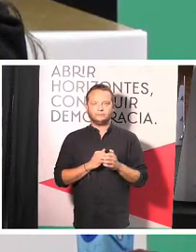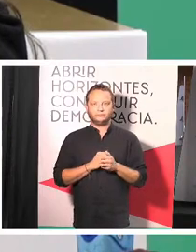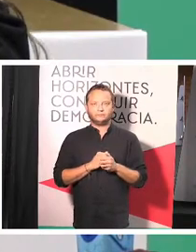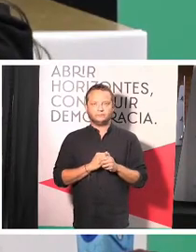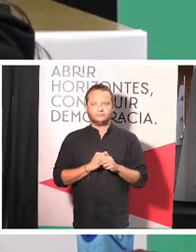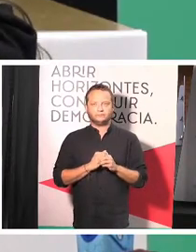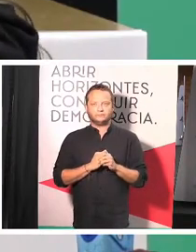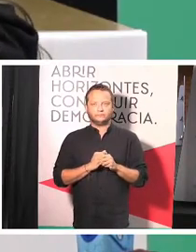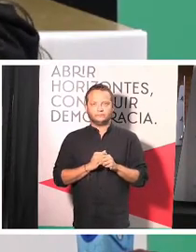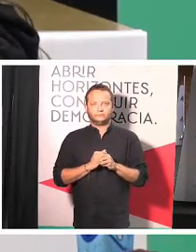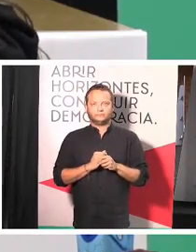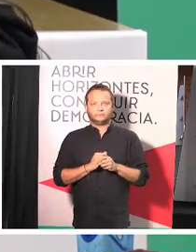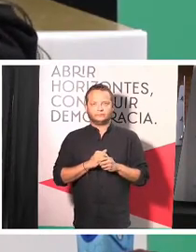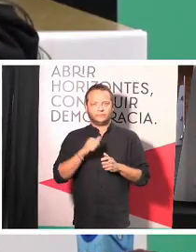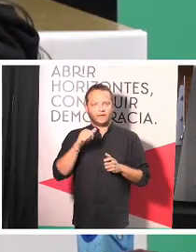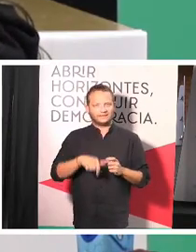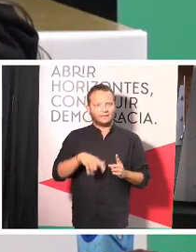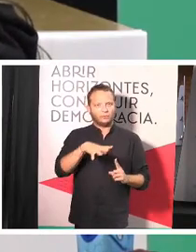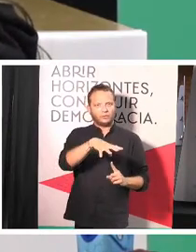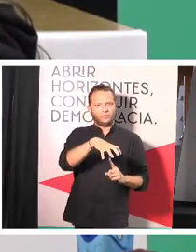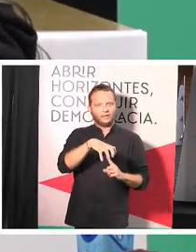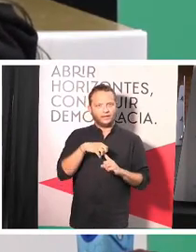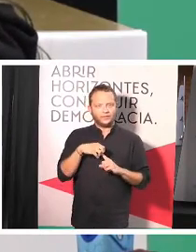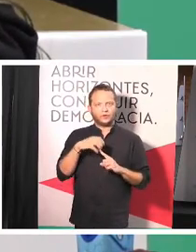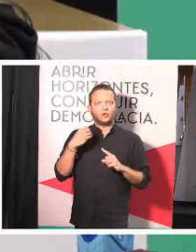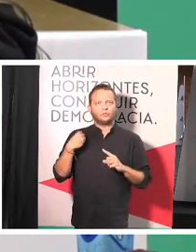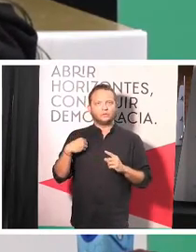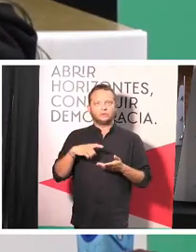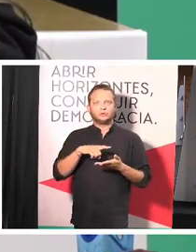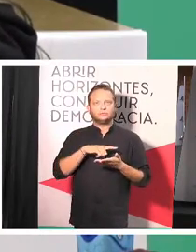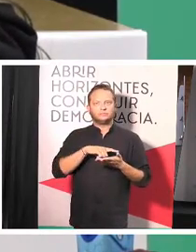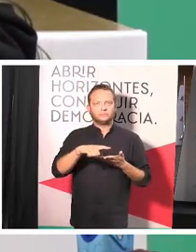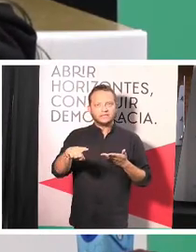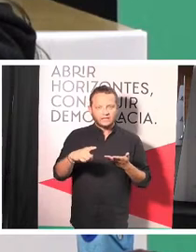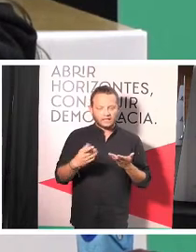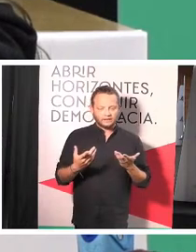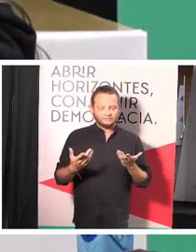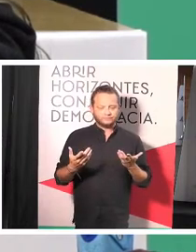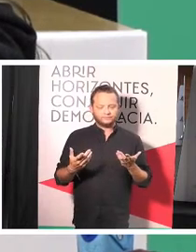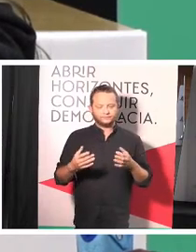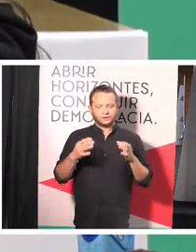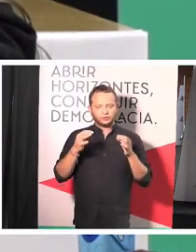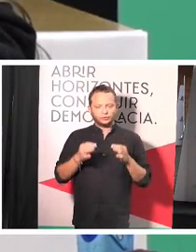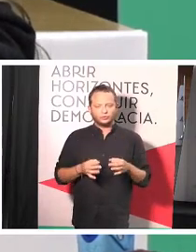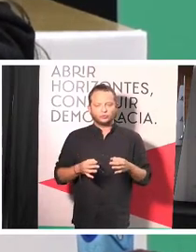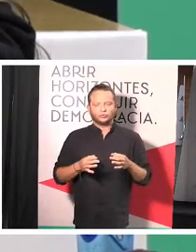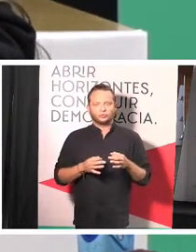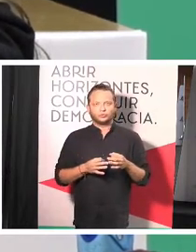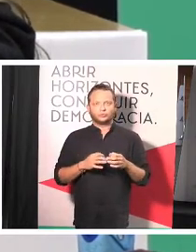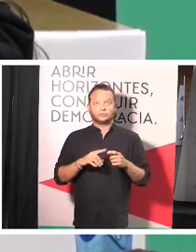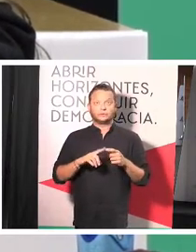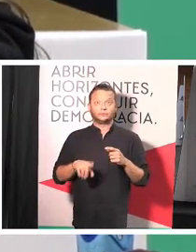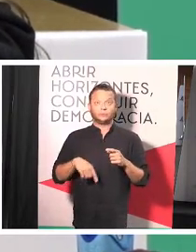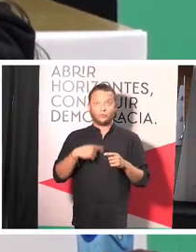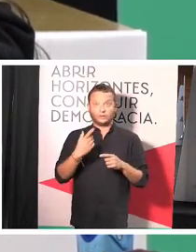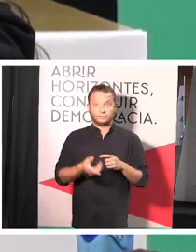En esta monopolización del mensaje, justo poco